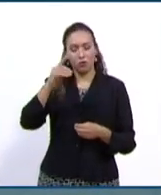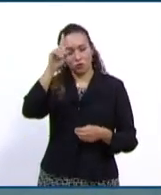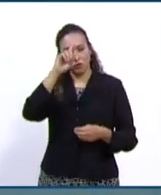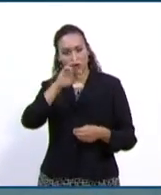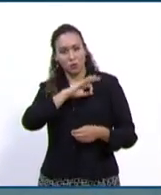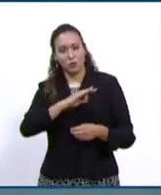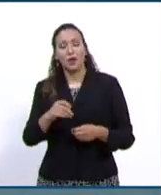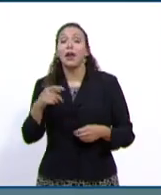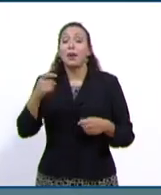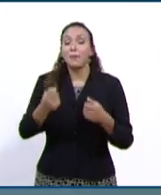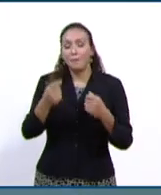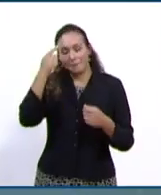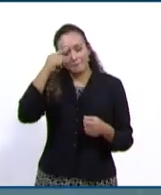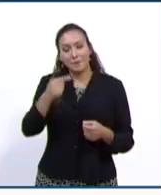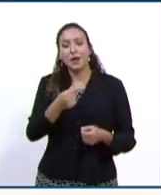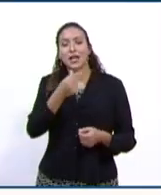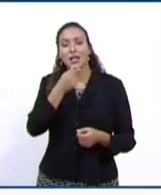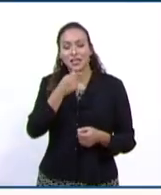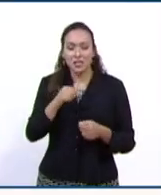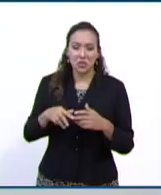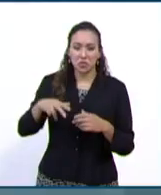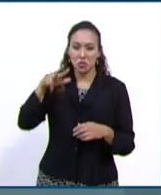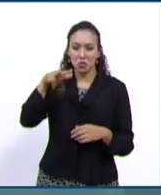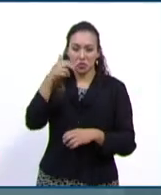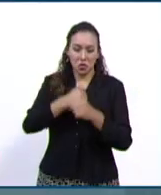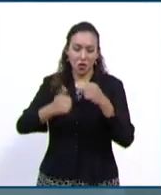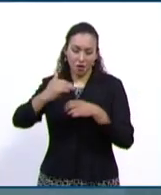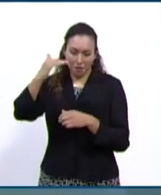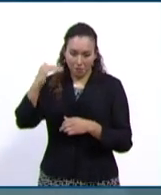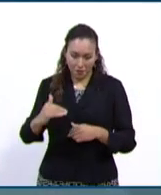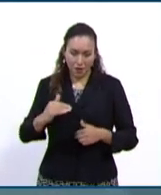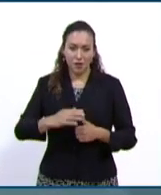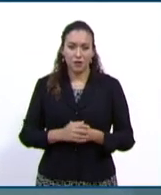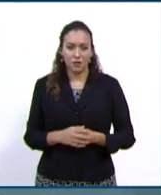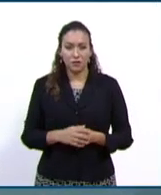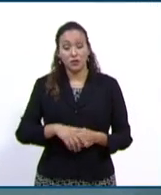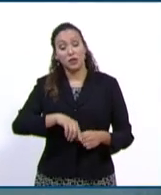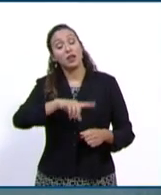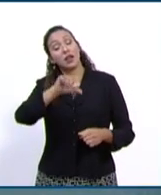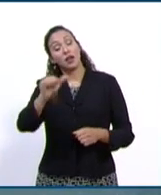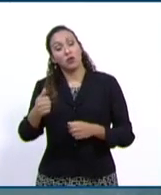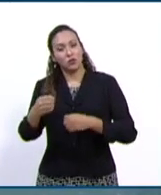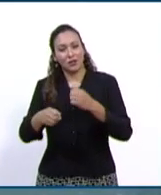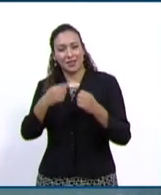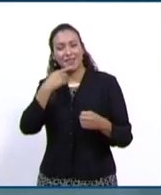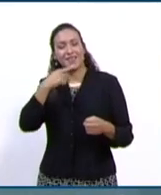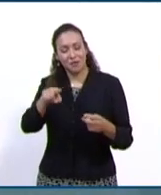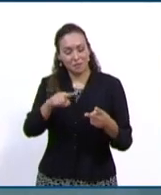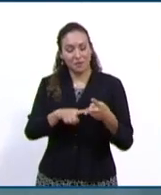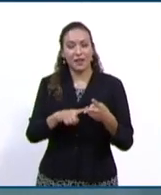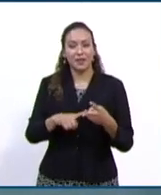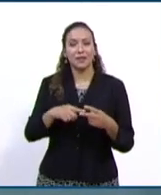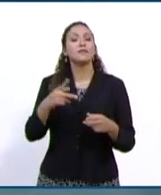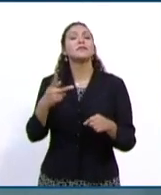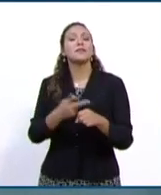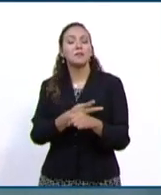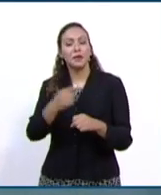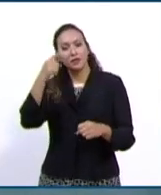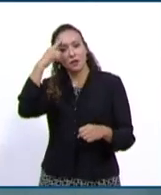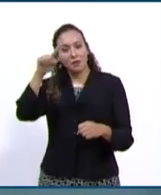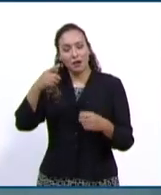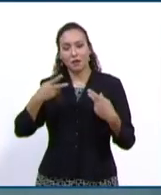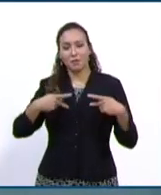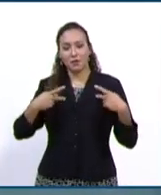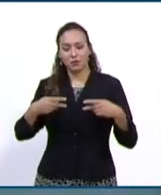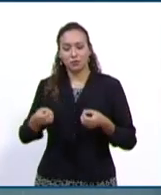para reforzar su protección. Los criterios de la segunda sala son sobre demanda de amparo directo, régimen simplificado de confianza para las